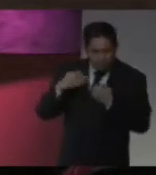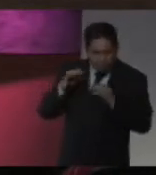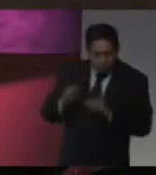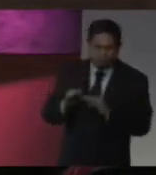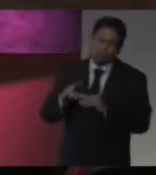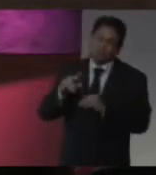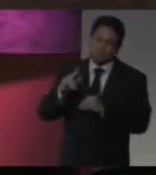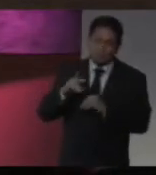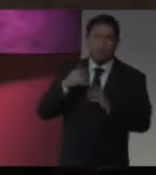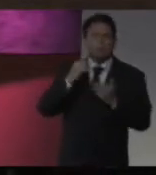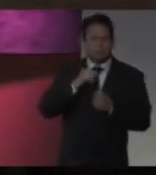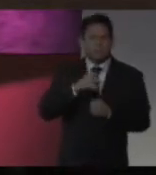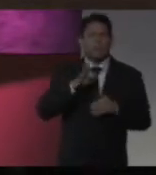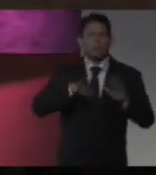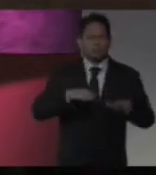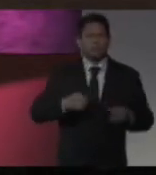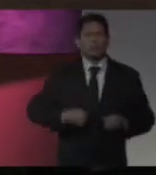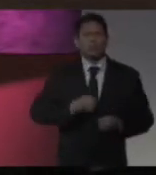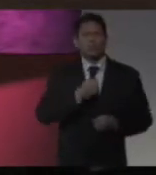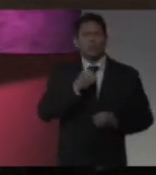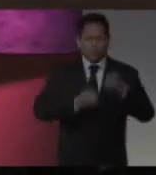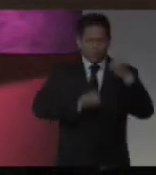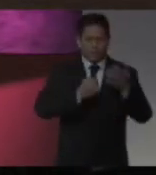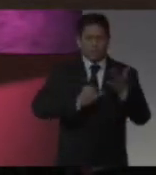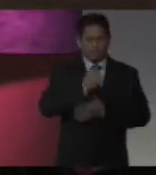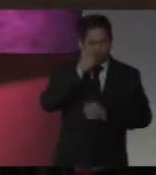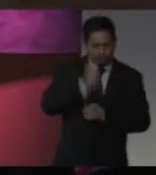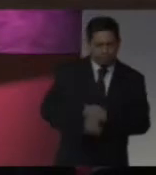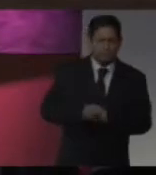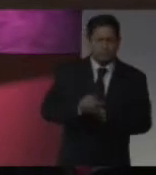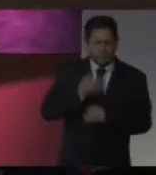resolvían positivamente los casos